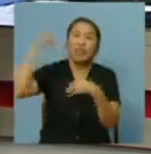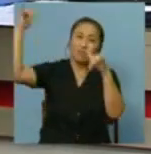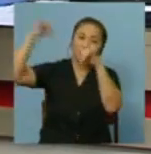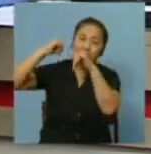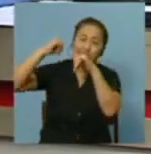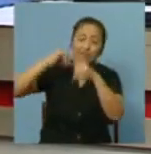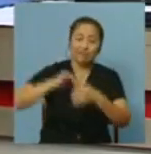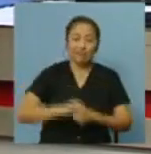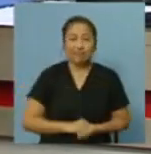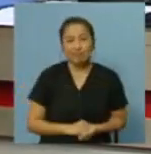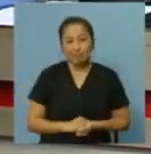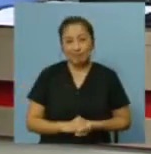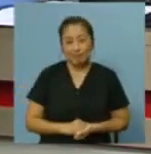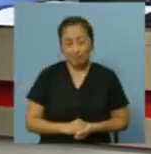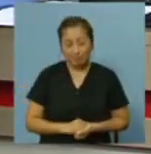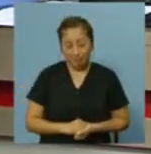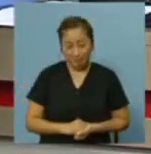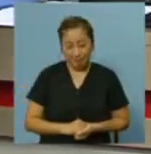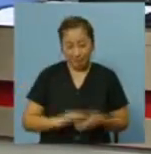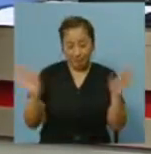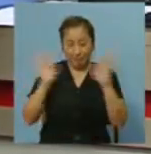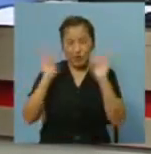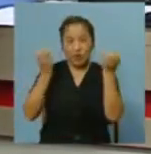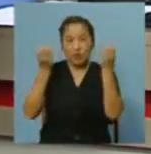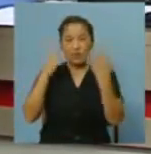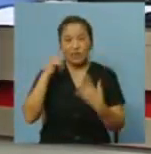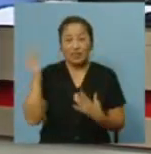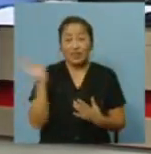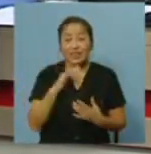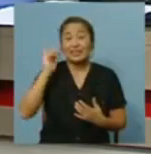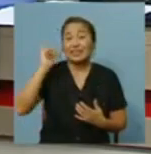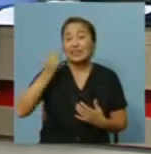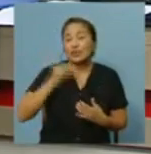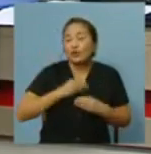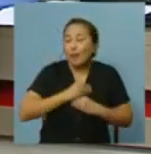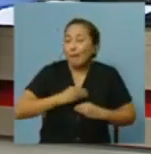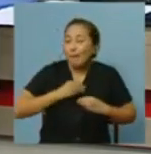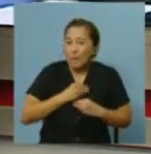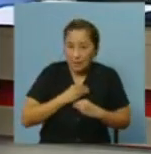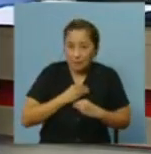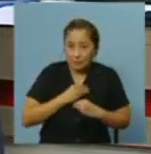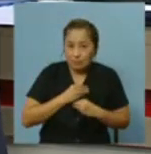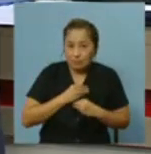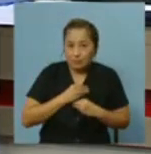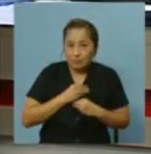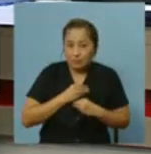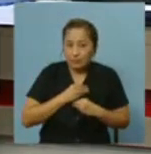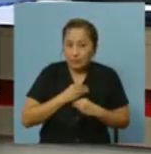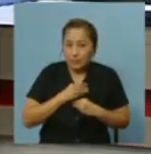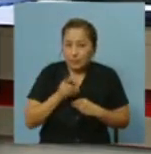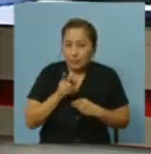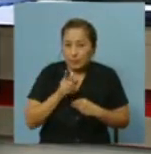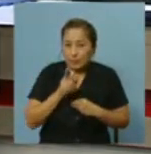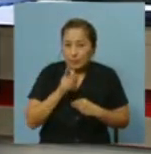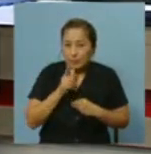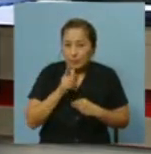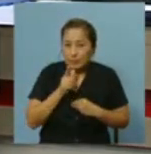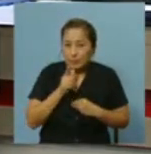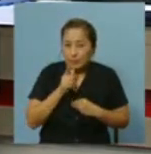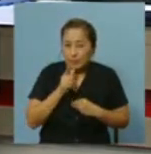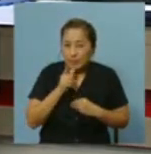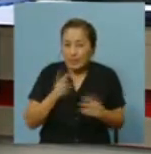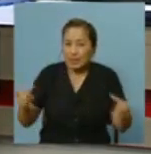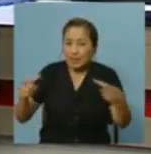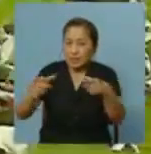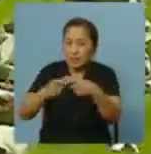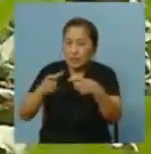le va? Buenos días. Sí, no, lamentablemente no. Parece estas reuniones